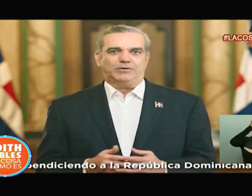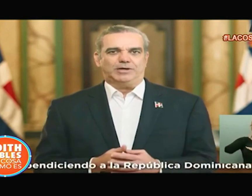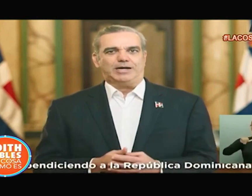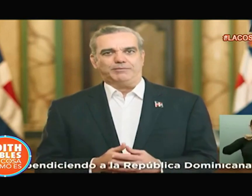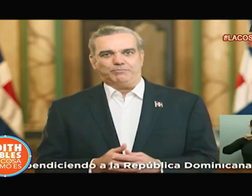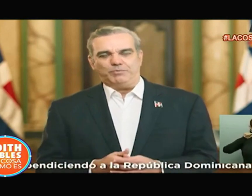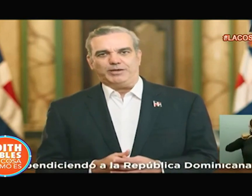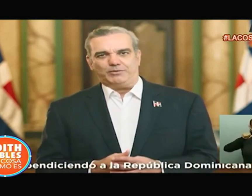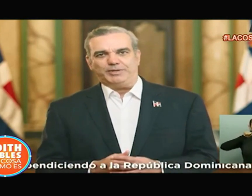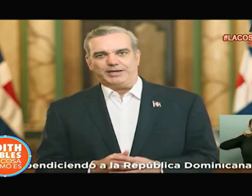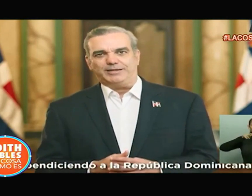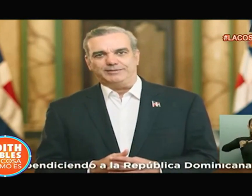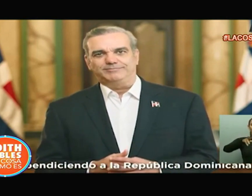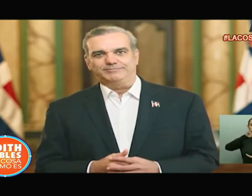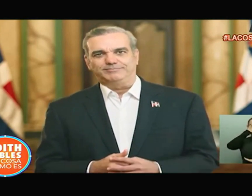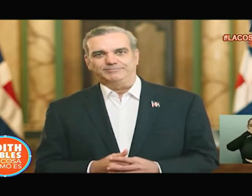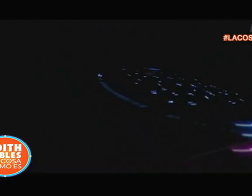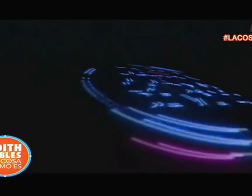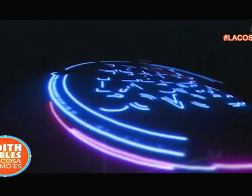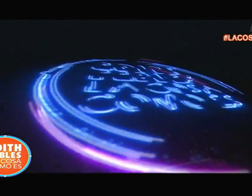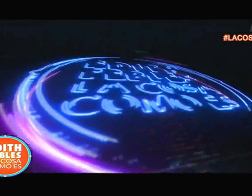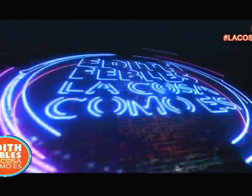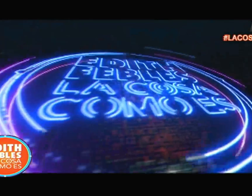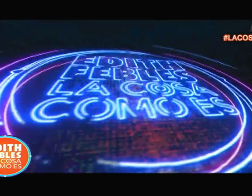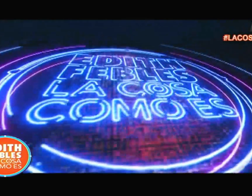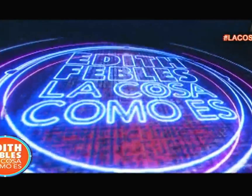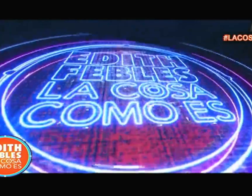bendiciendo a la república dominicana